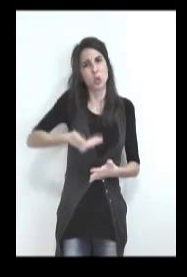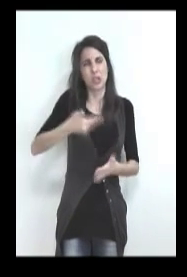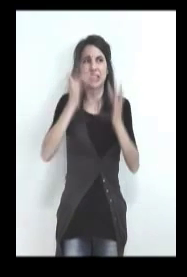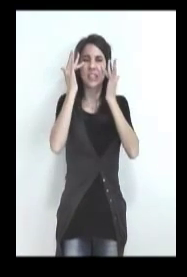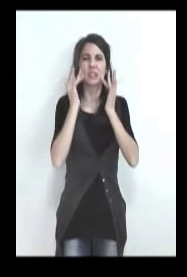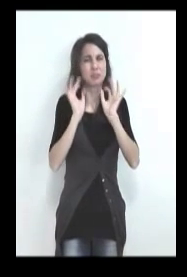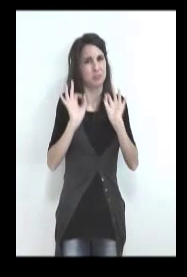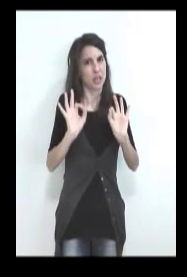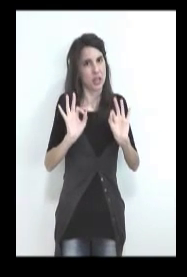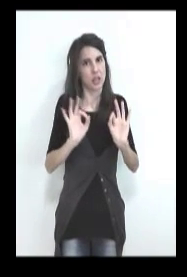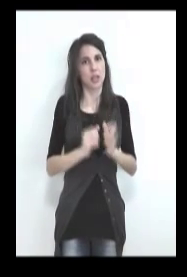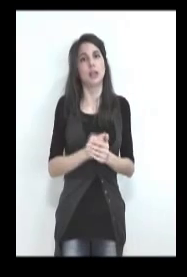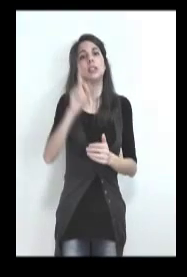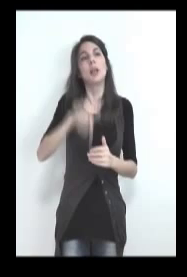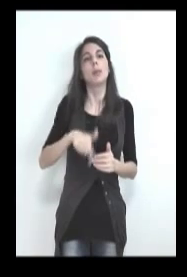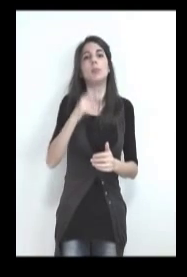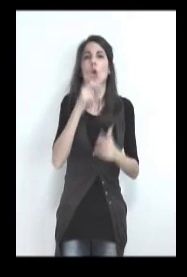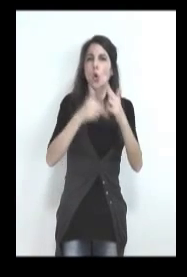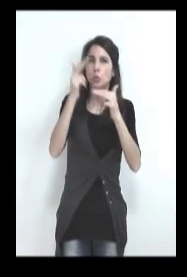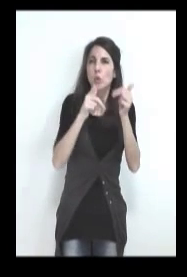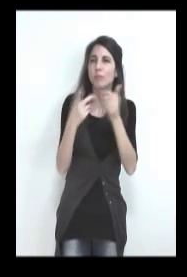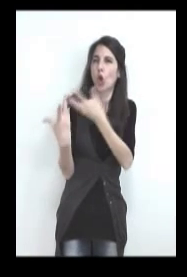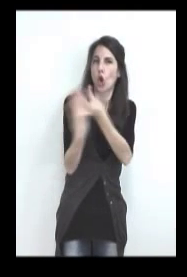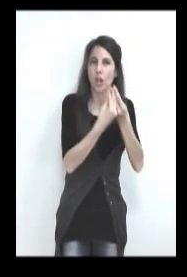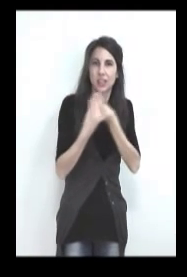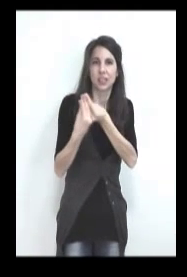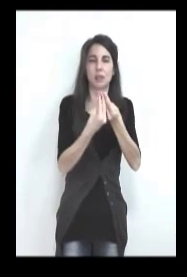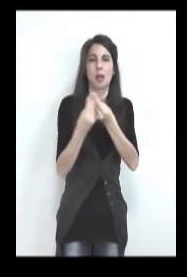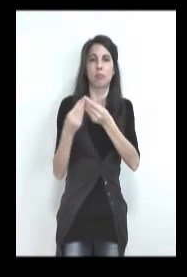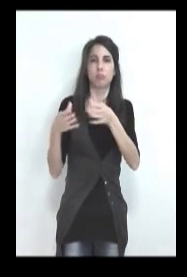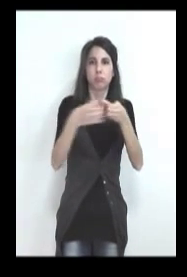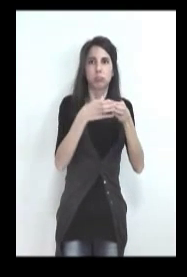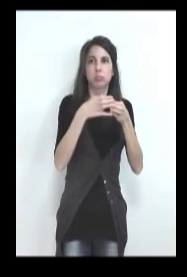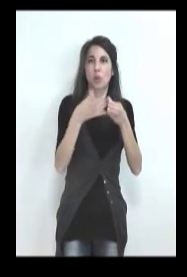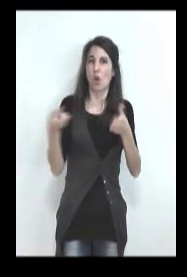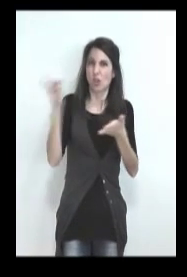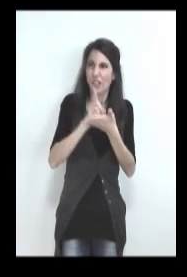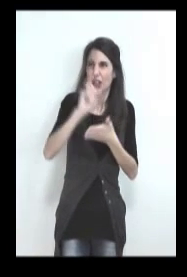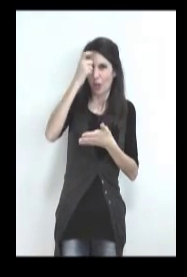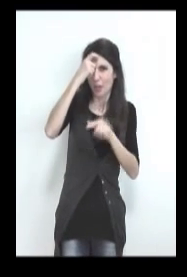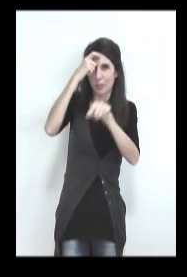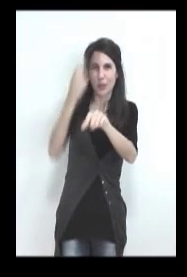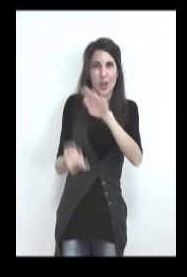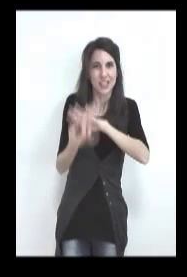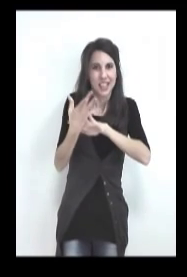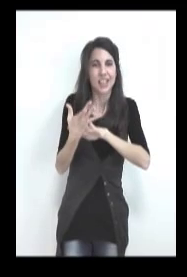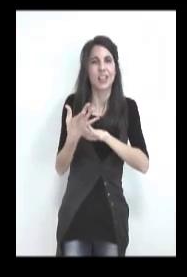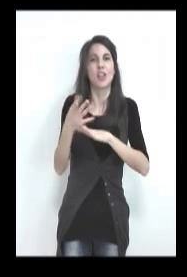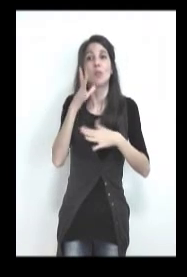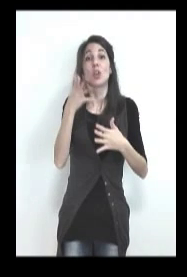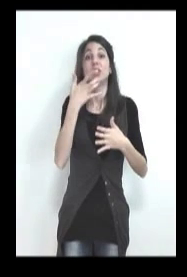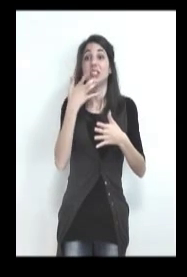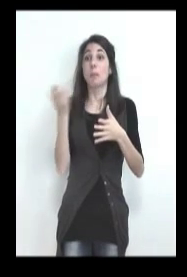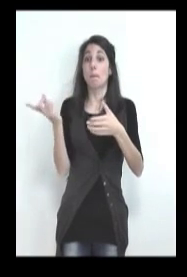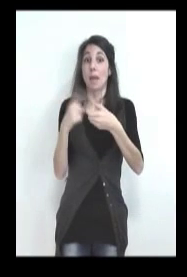transparencia, la construcción colectiva, vuelvo a repetir lo que decía antes porque ha vuelto a salir, pues con la participación de todos puede ser